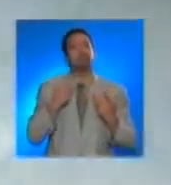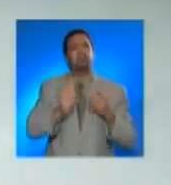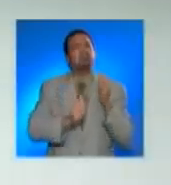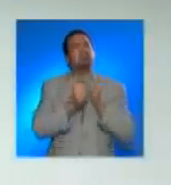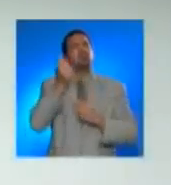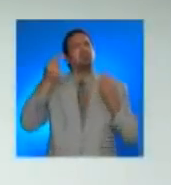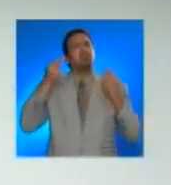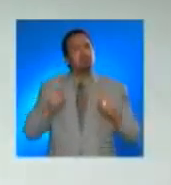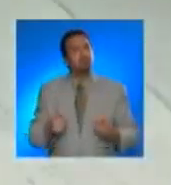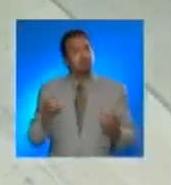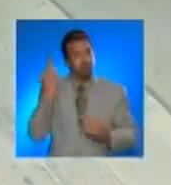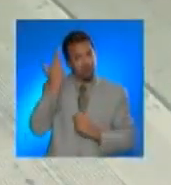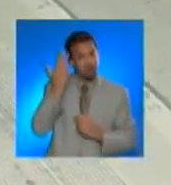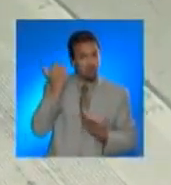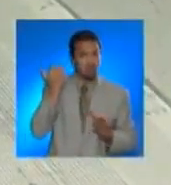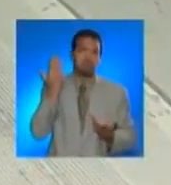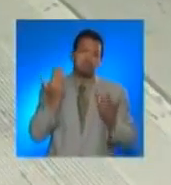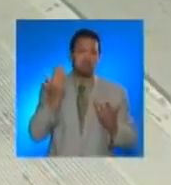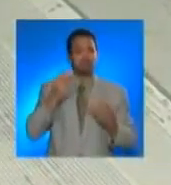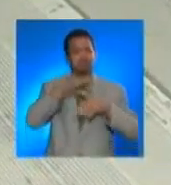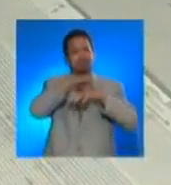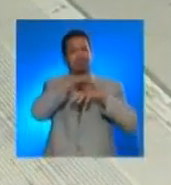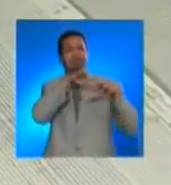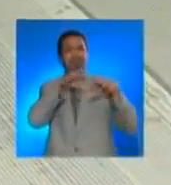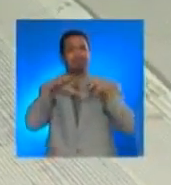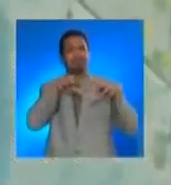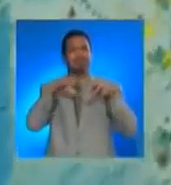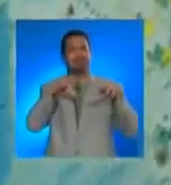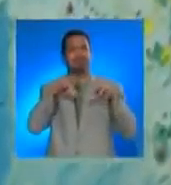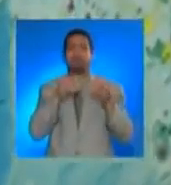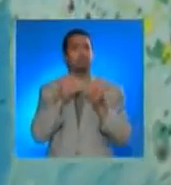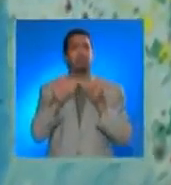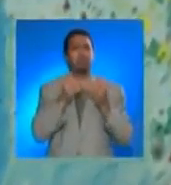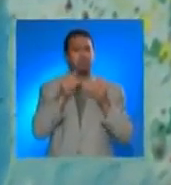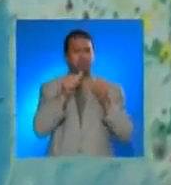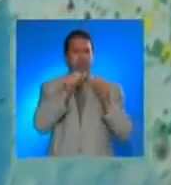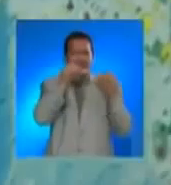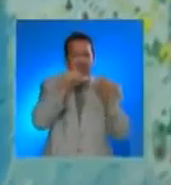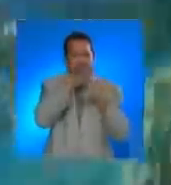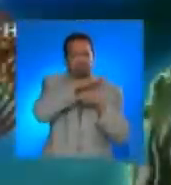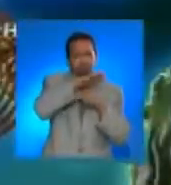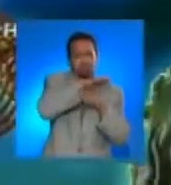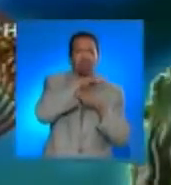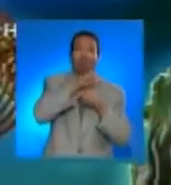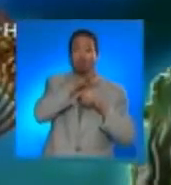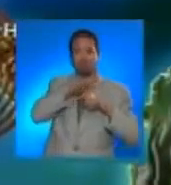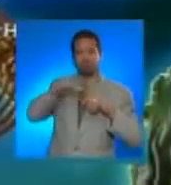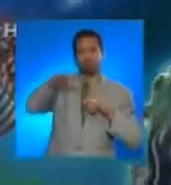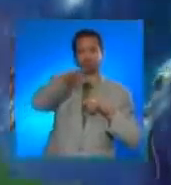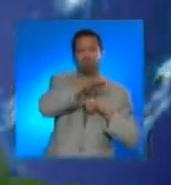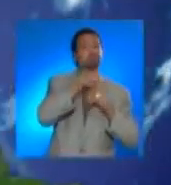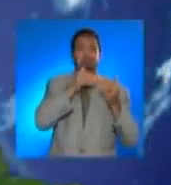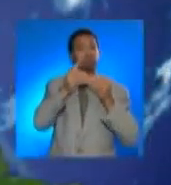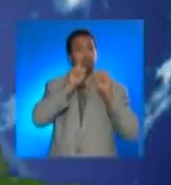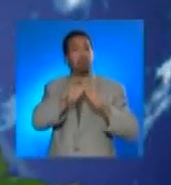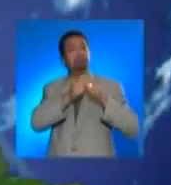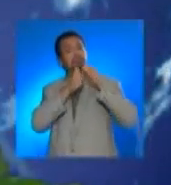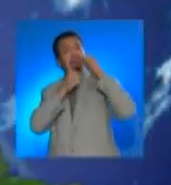una pared de agua turbulenta que se acerca rápidamente hacia la costa. Una vez llegan a la costa, pueden producir